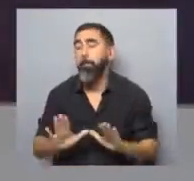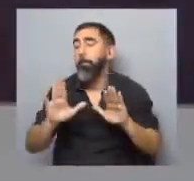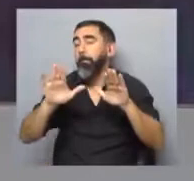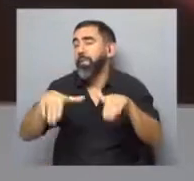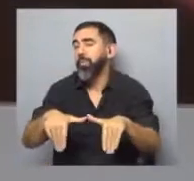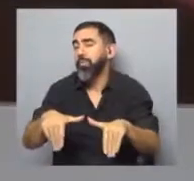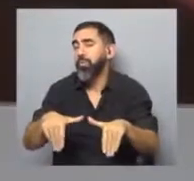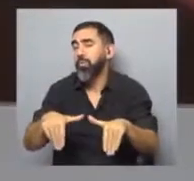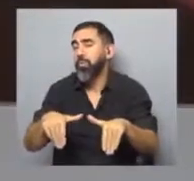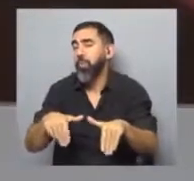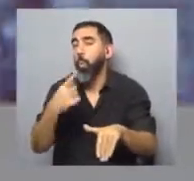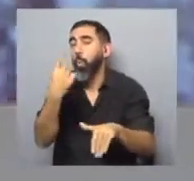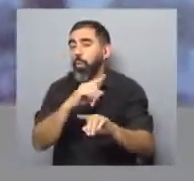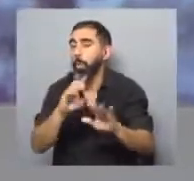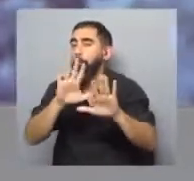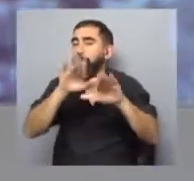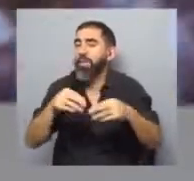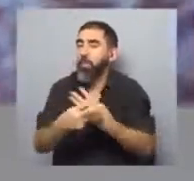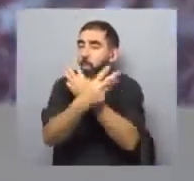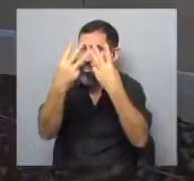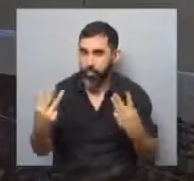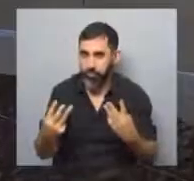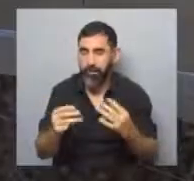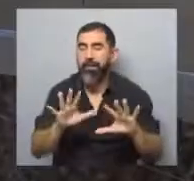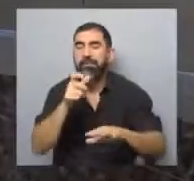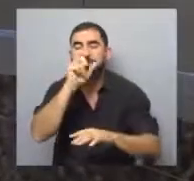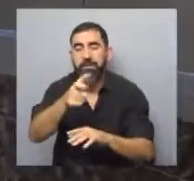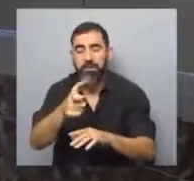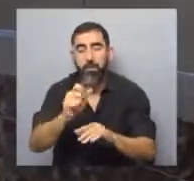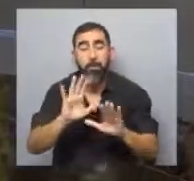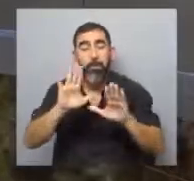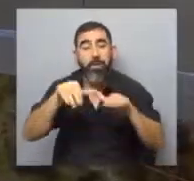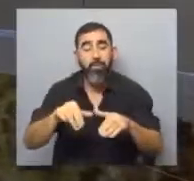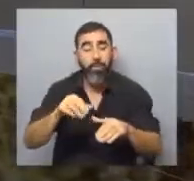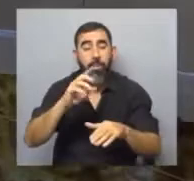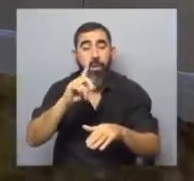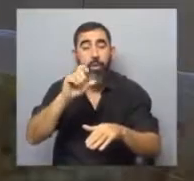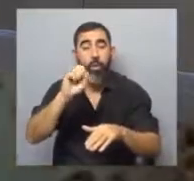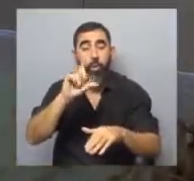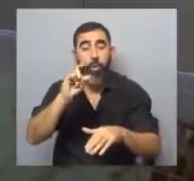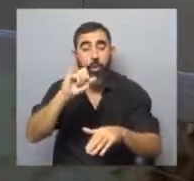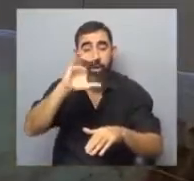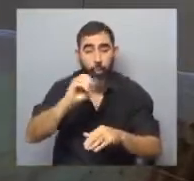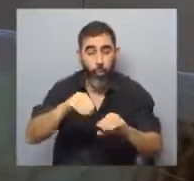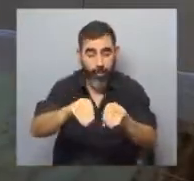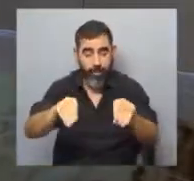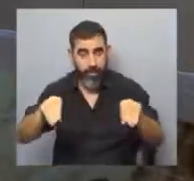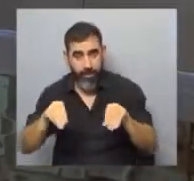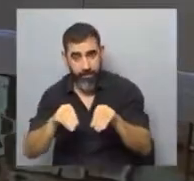en plural, ¿verdad? ¿A qué me estoy refiriendo? Al patrimonio geológico en primer lugar,